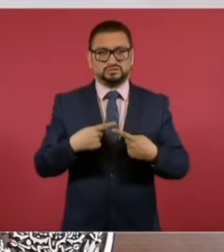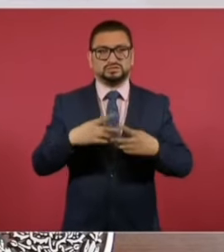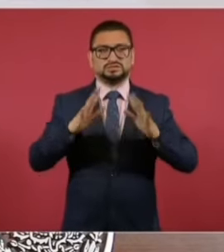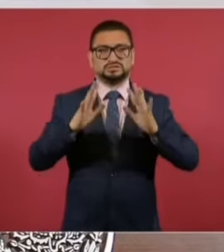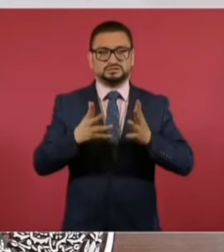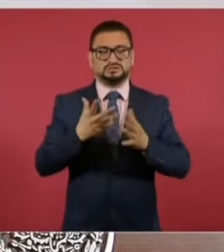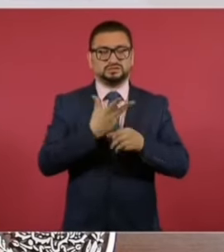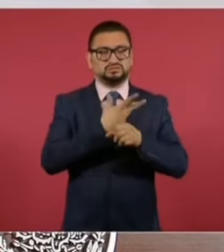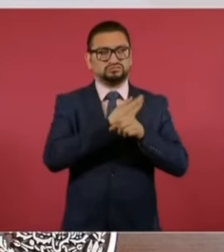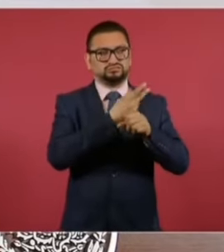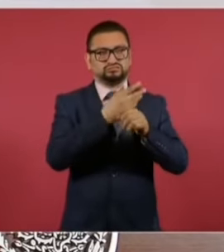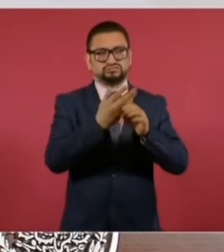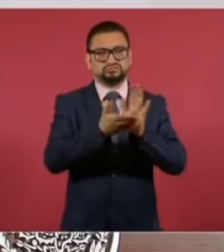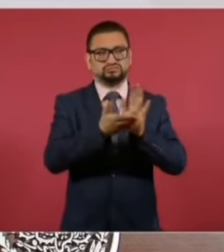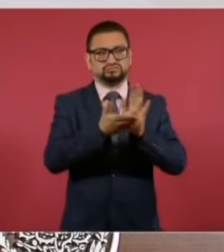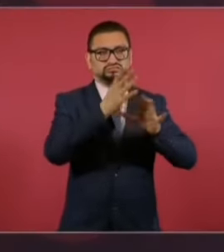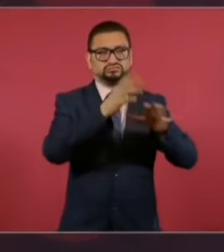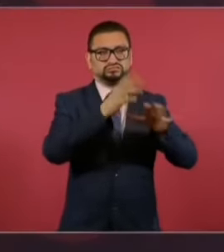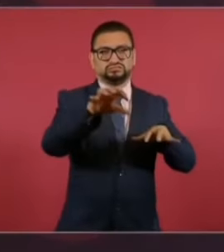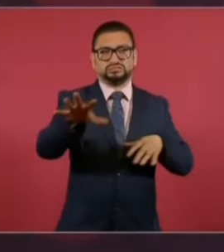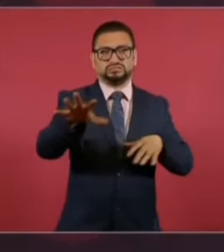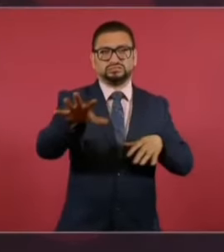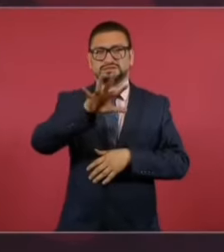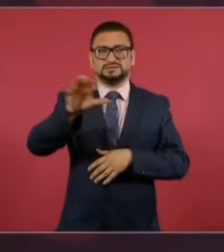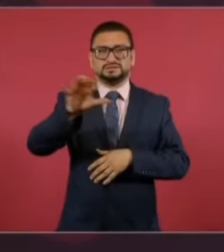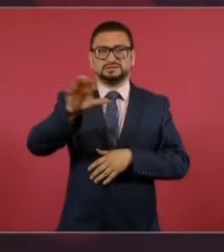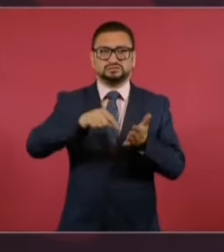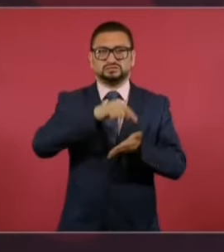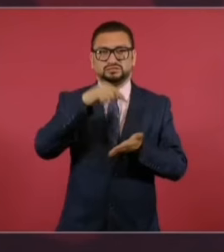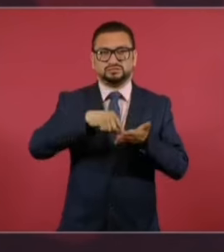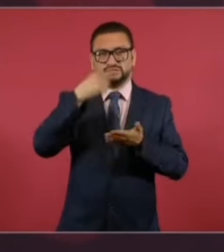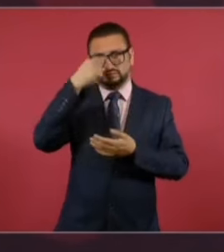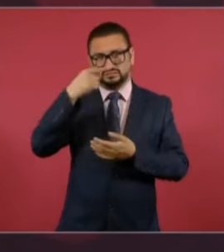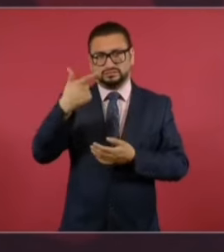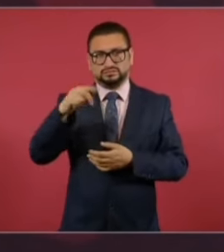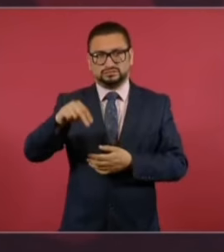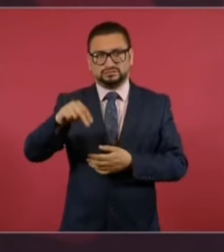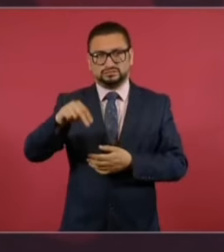construido cerca de 500 cuarteles,